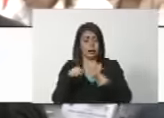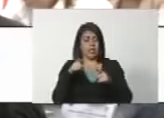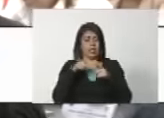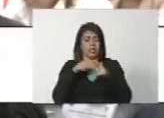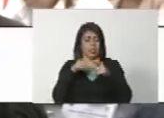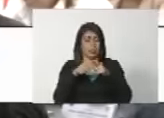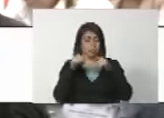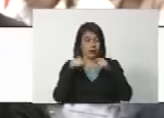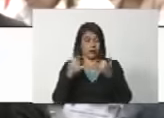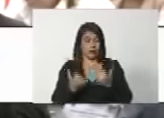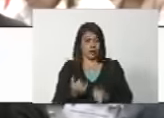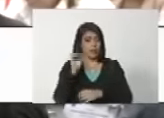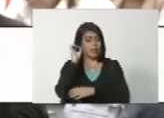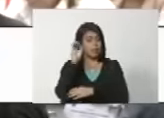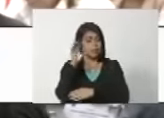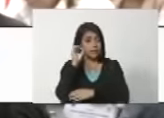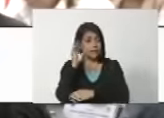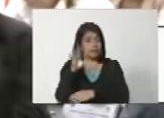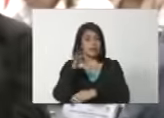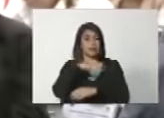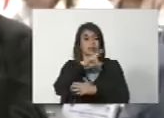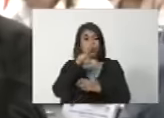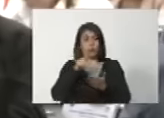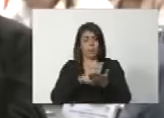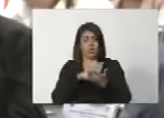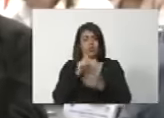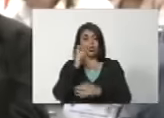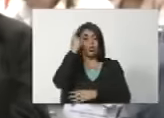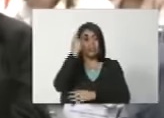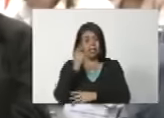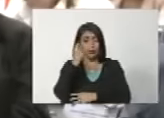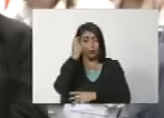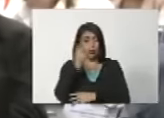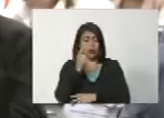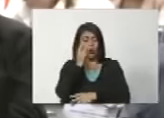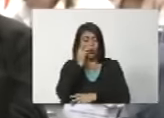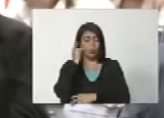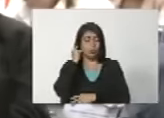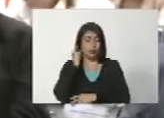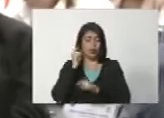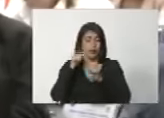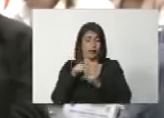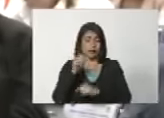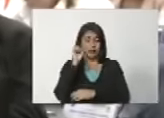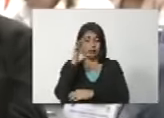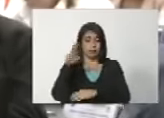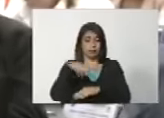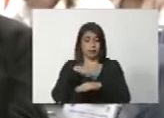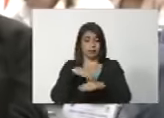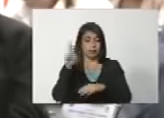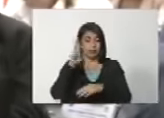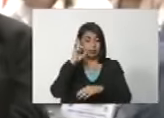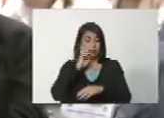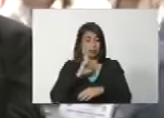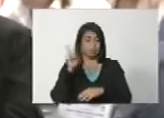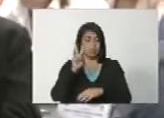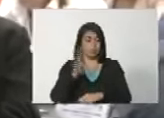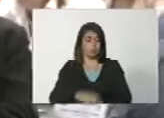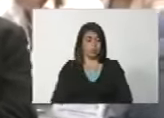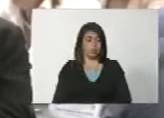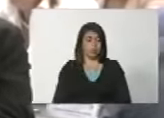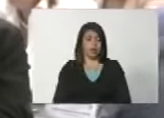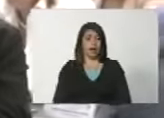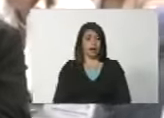eso, compatriotas, parlamentarias, parlamentarios, que pedimos por esta Asamblea Nacional de la República Bolivariana de